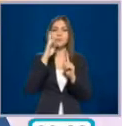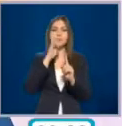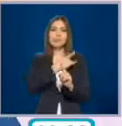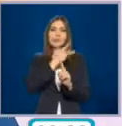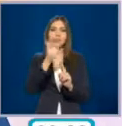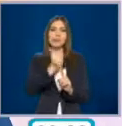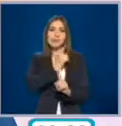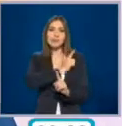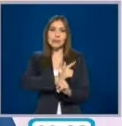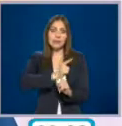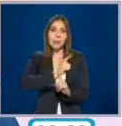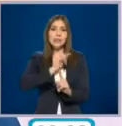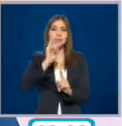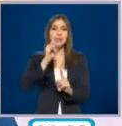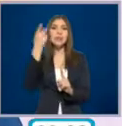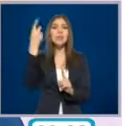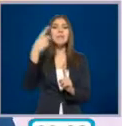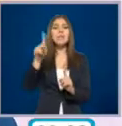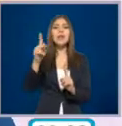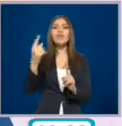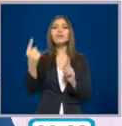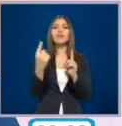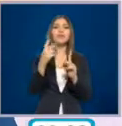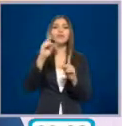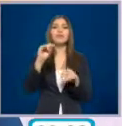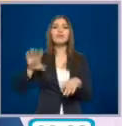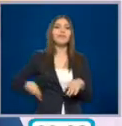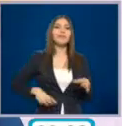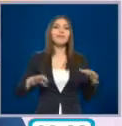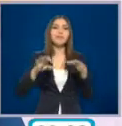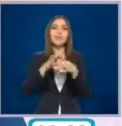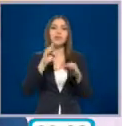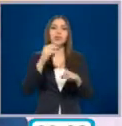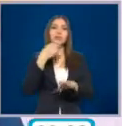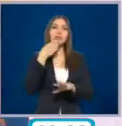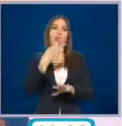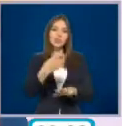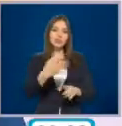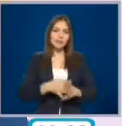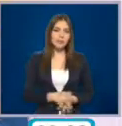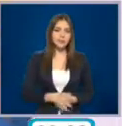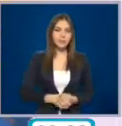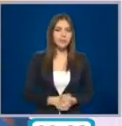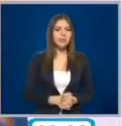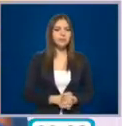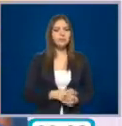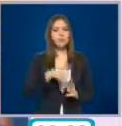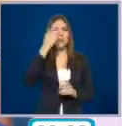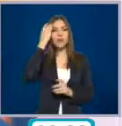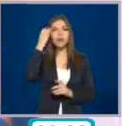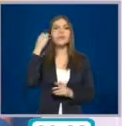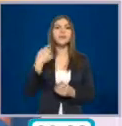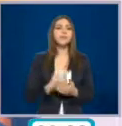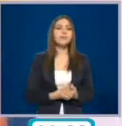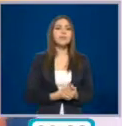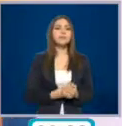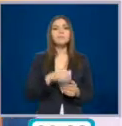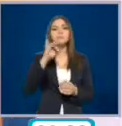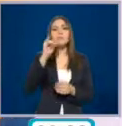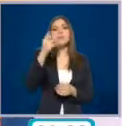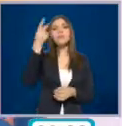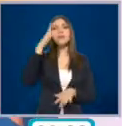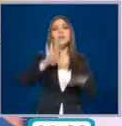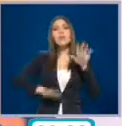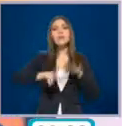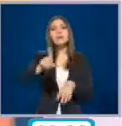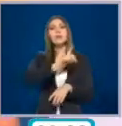como varios puntos a tratar y te digo, todo tiene que ver con esos momentos como de autorreflexión, de darte ese